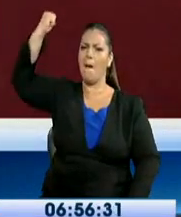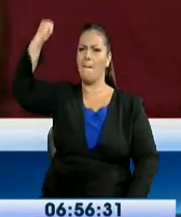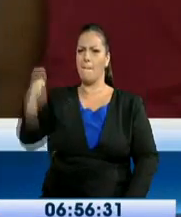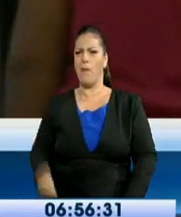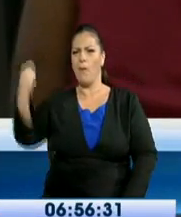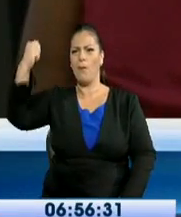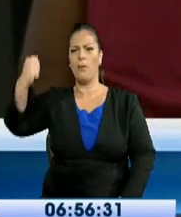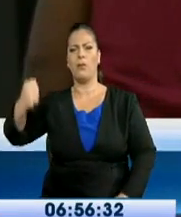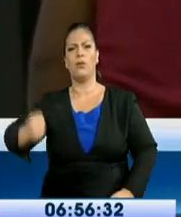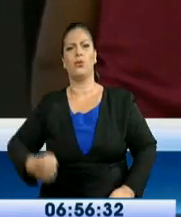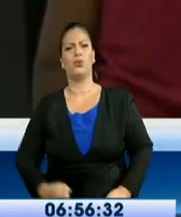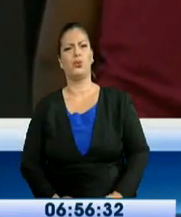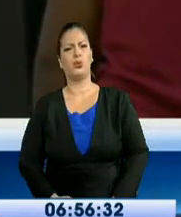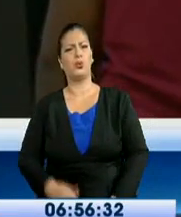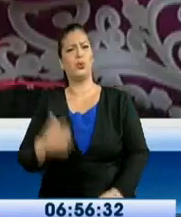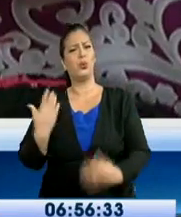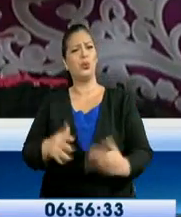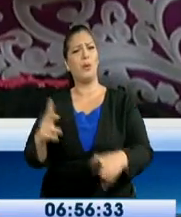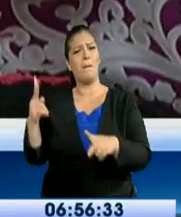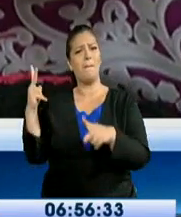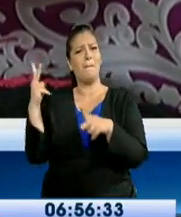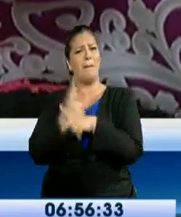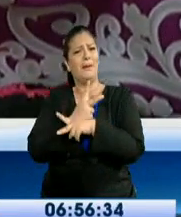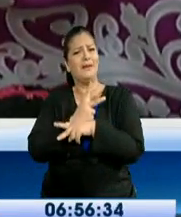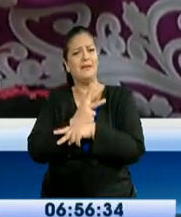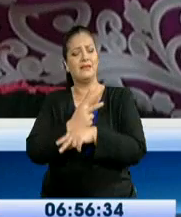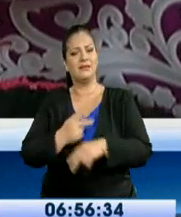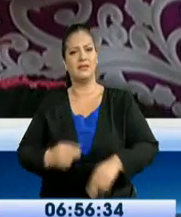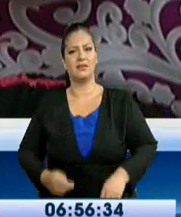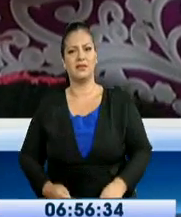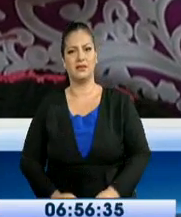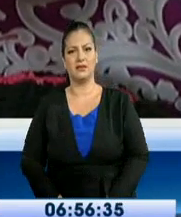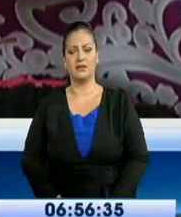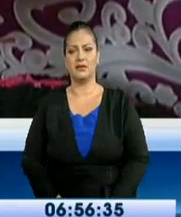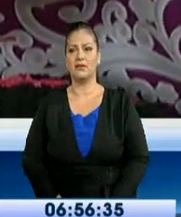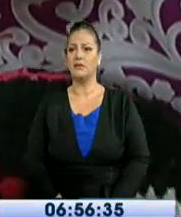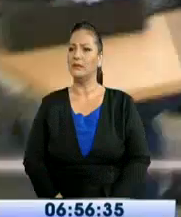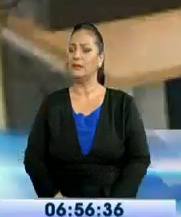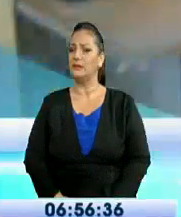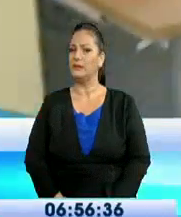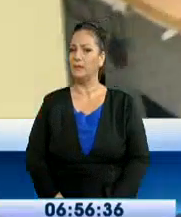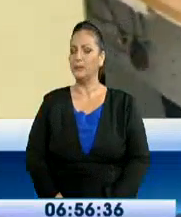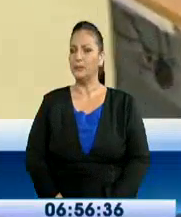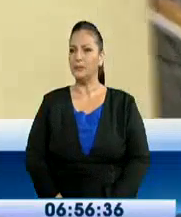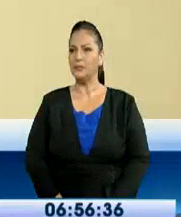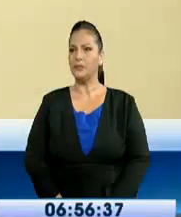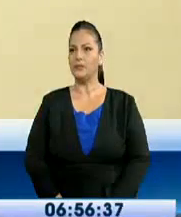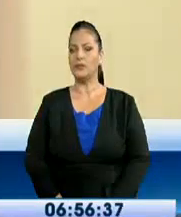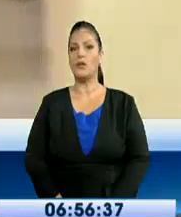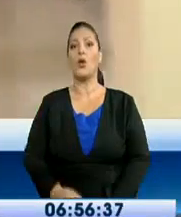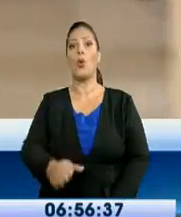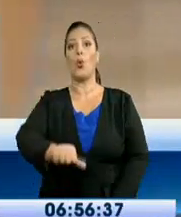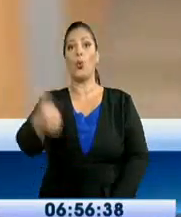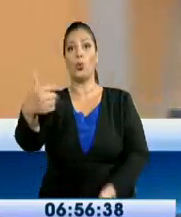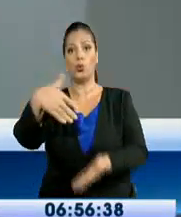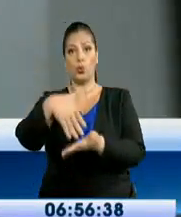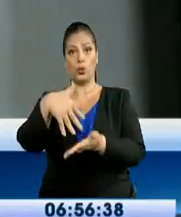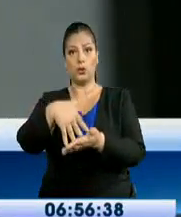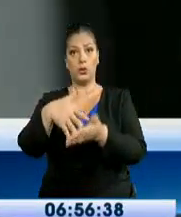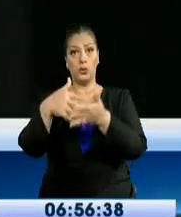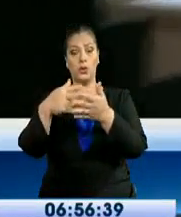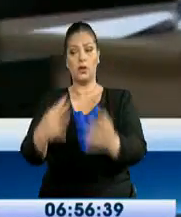le hubiera cortado la vena principal y se hubiera muerto, sangrado. Otros estudiantes y moradores del